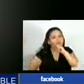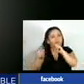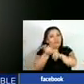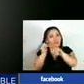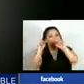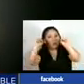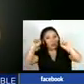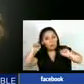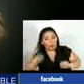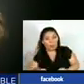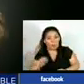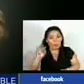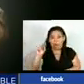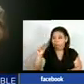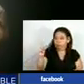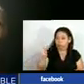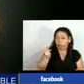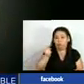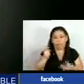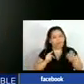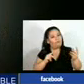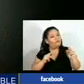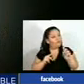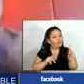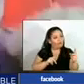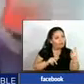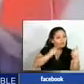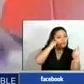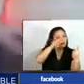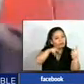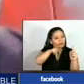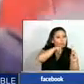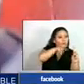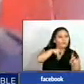restaurado, con la habilidad para cambiar sus condiciones físicas.